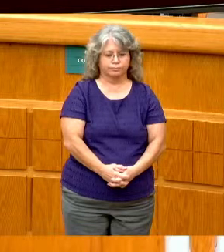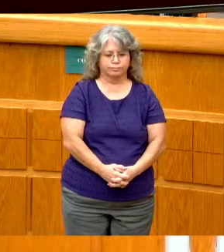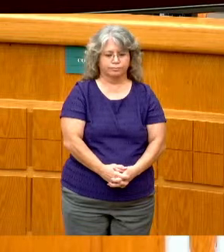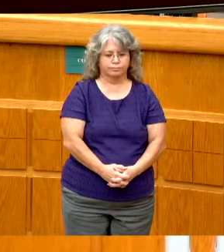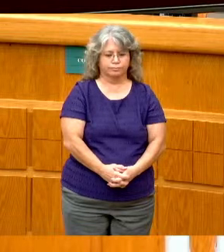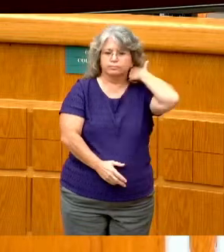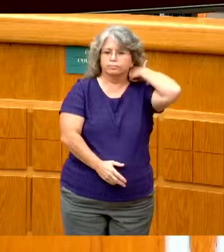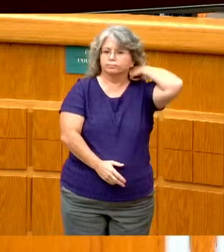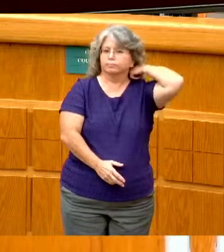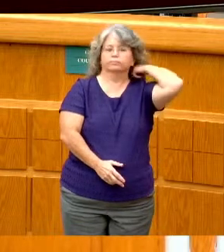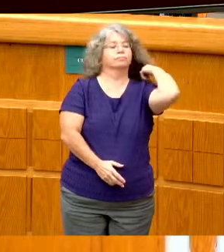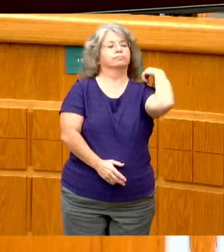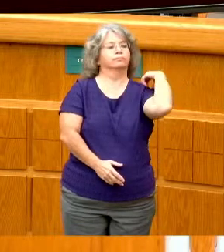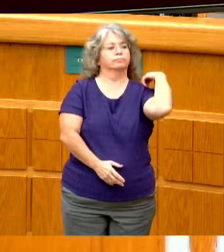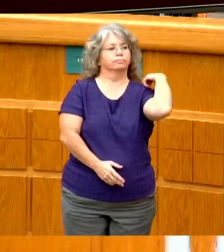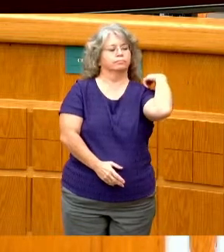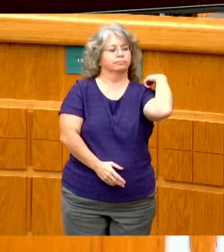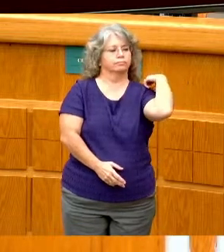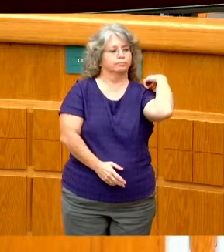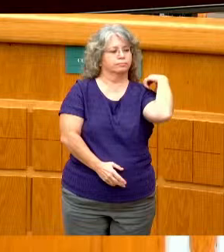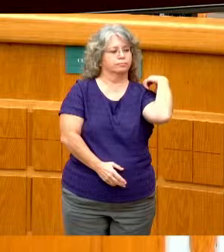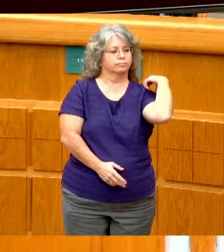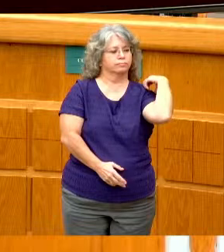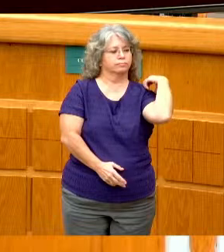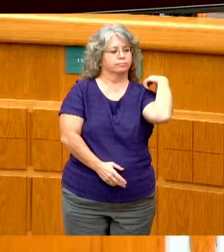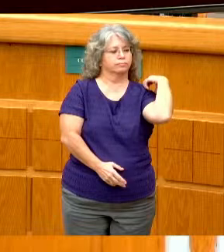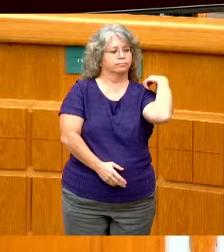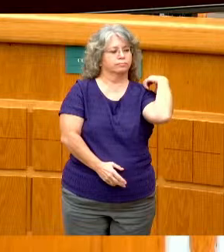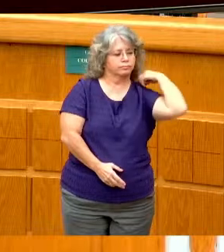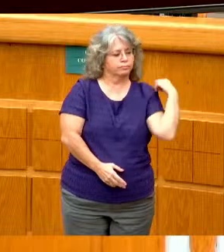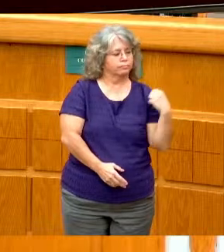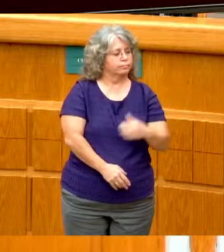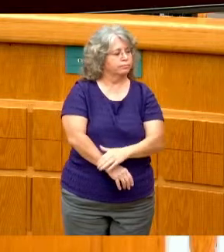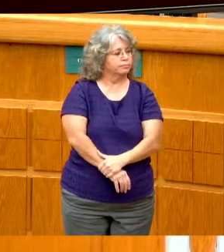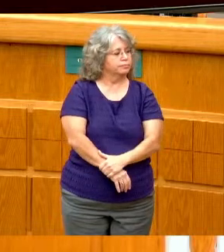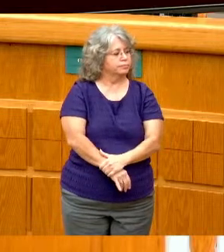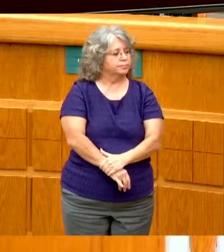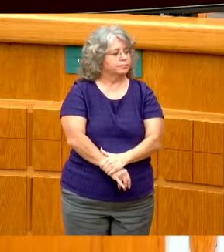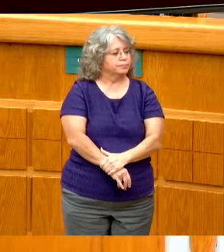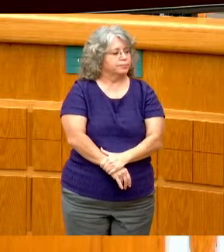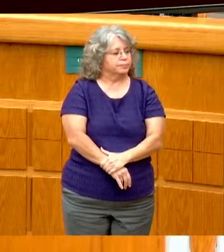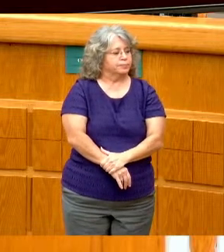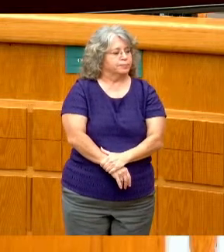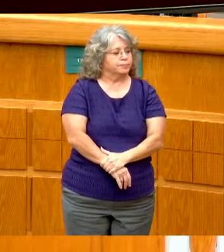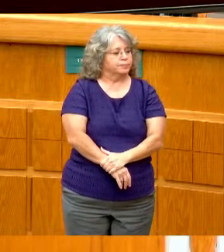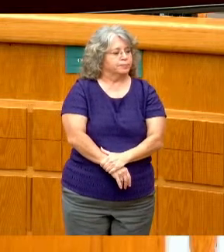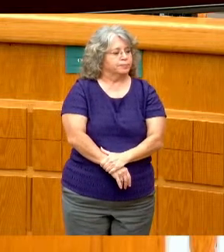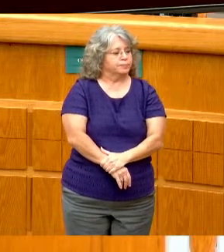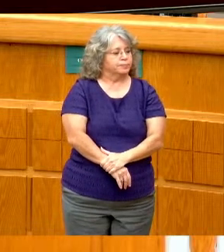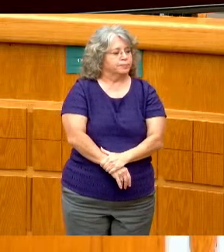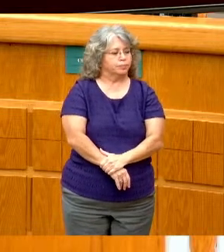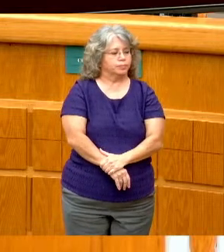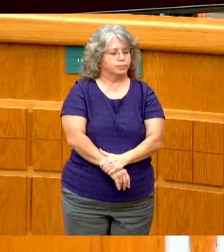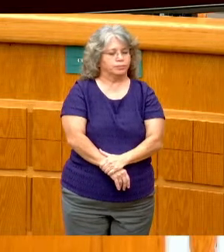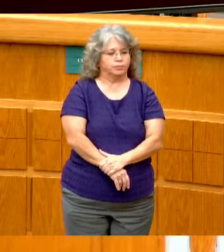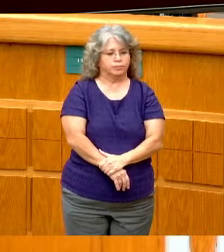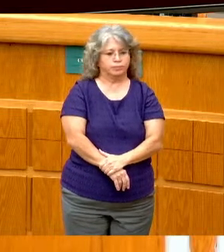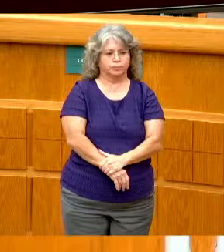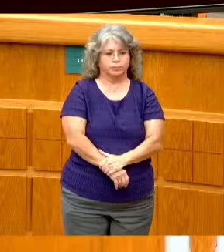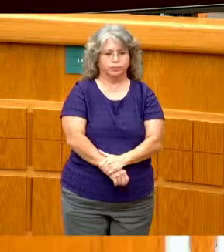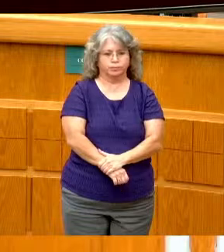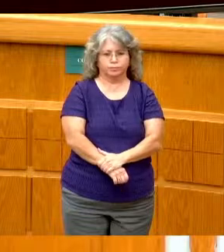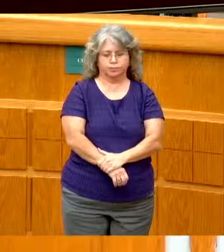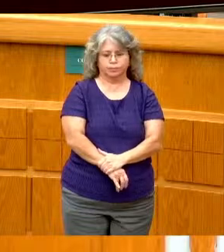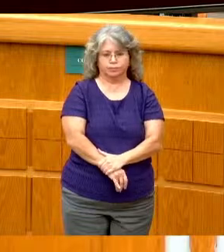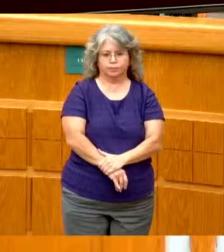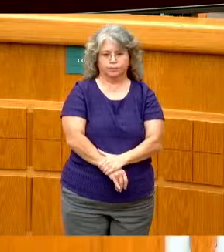para llevar clínicas a otros lugares. Recuerde, ya contamos con más vacunas. Es importante que haga de la vacunación su prioridad. Le quiero recordar